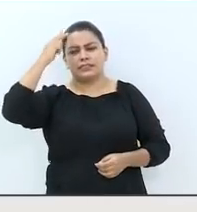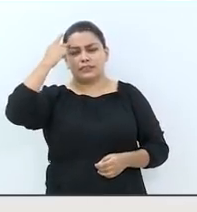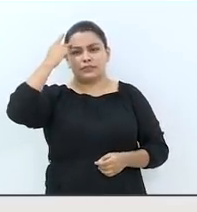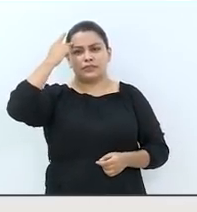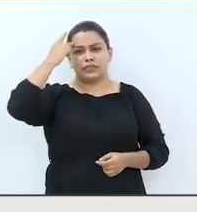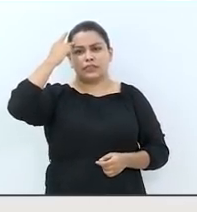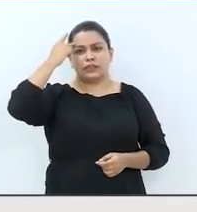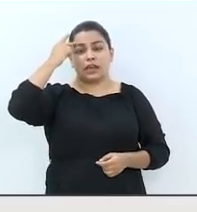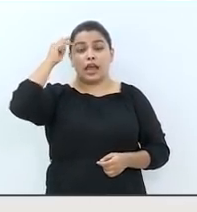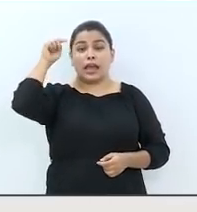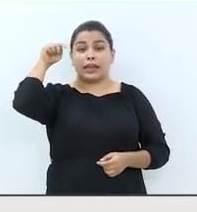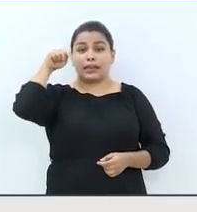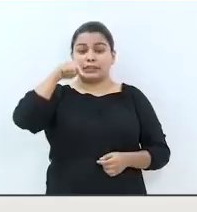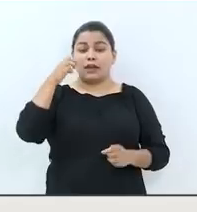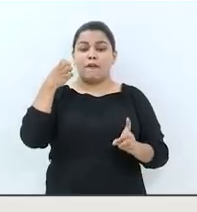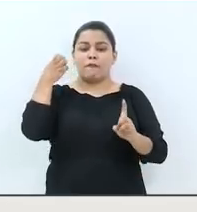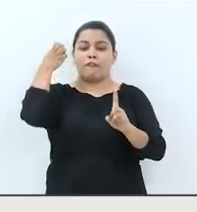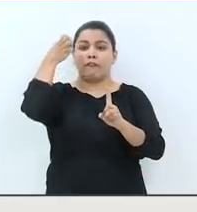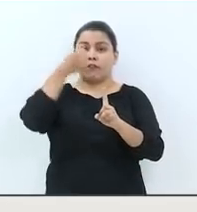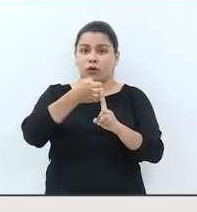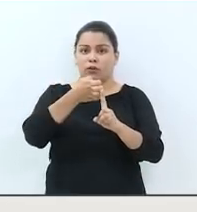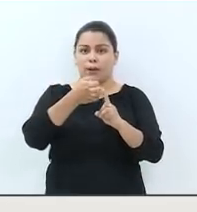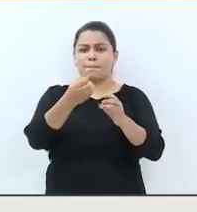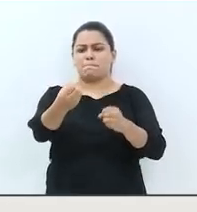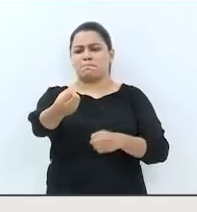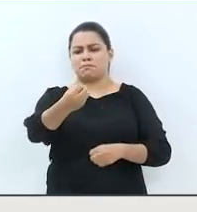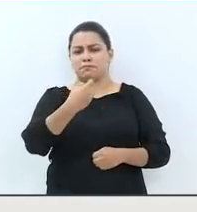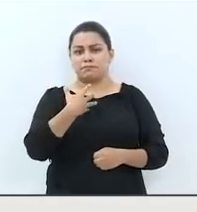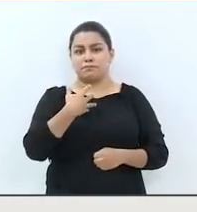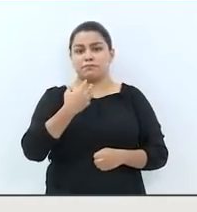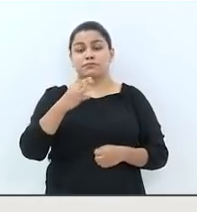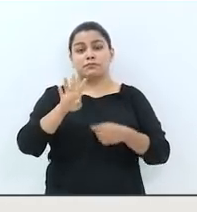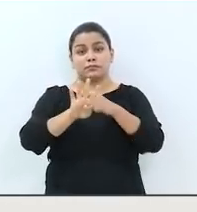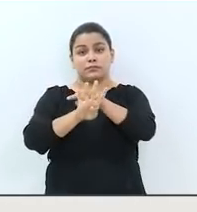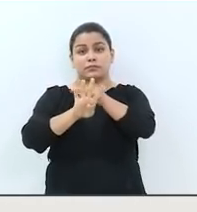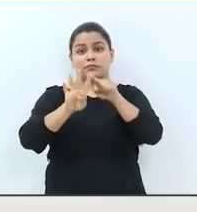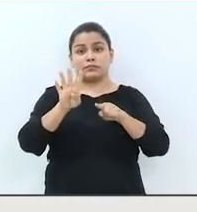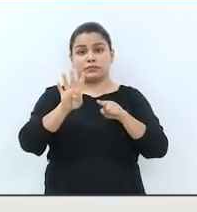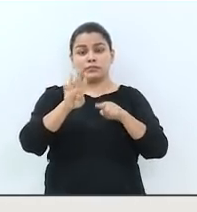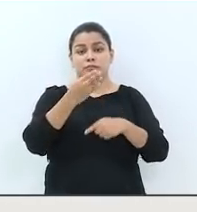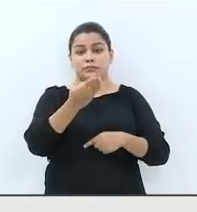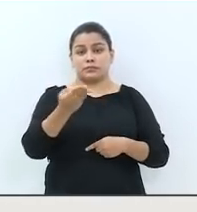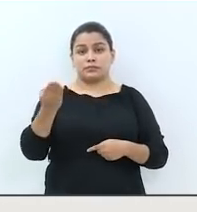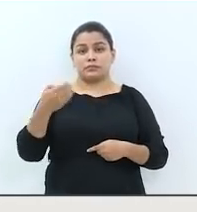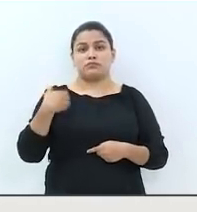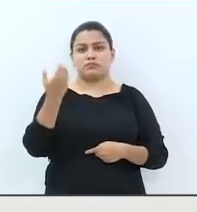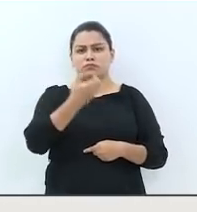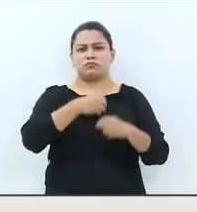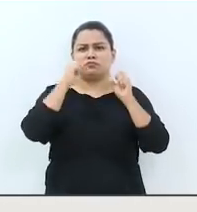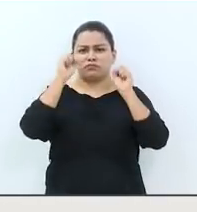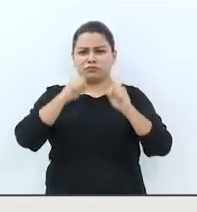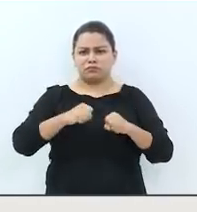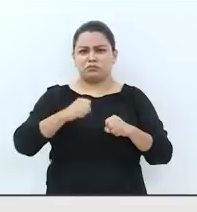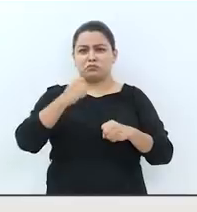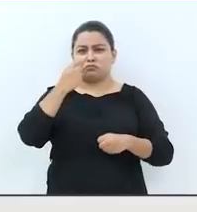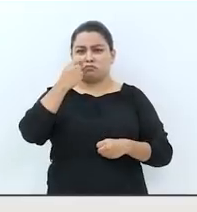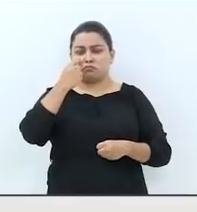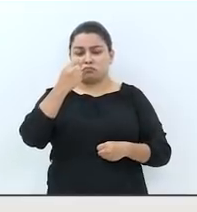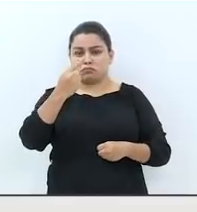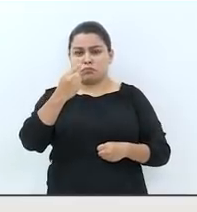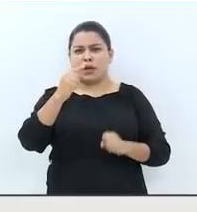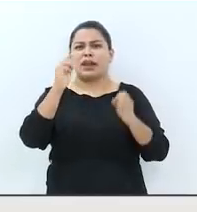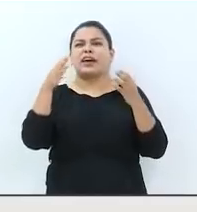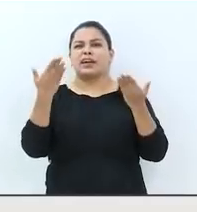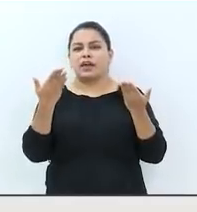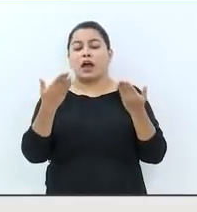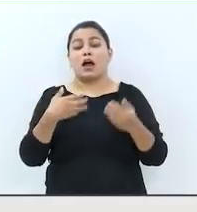es ese enfoque o ese planteamiento que nos dice hay cuatro componentes que nosotras y nosotros podemos destacar para